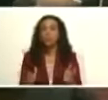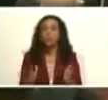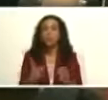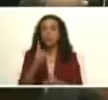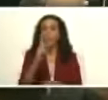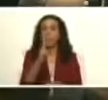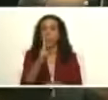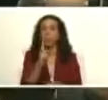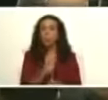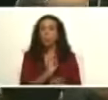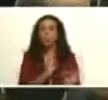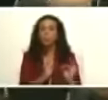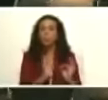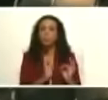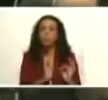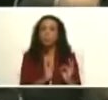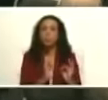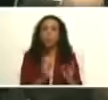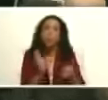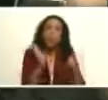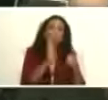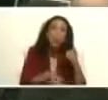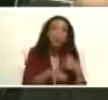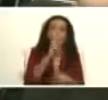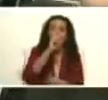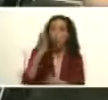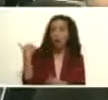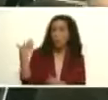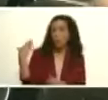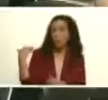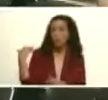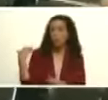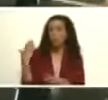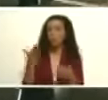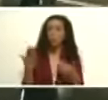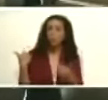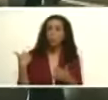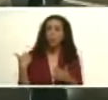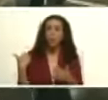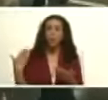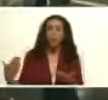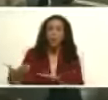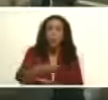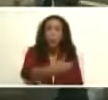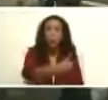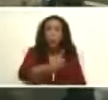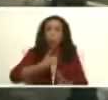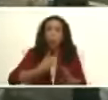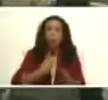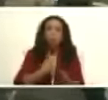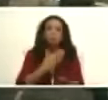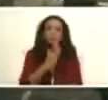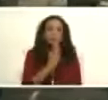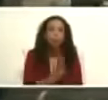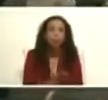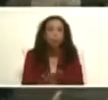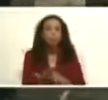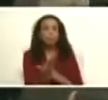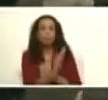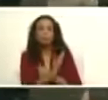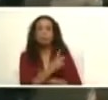comparado con los últimos años de recrudecimiento de sanciones y de la economía de